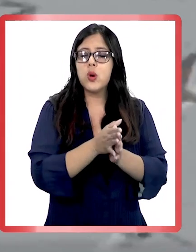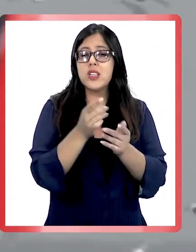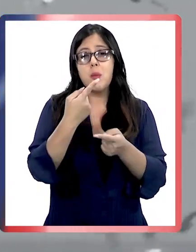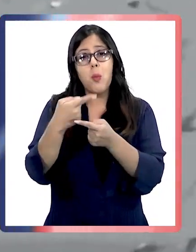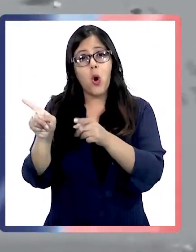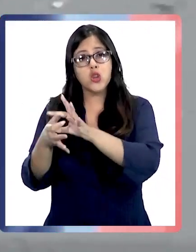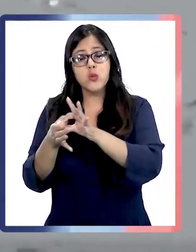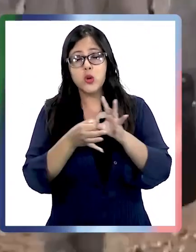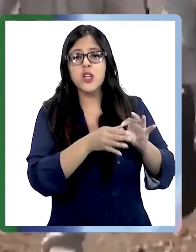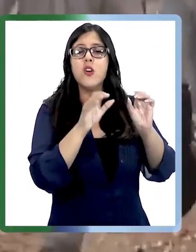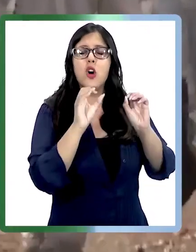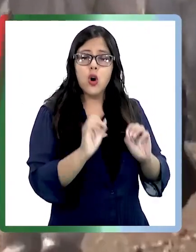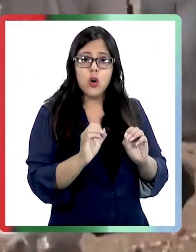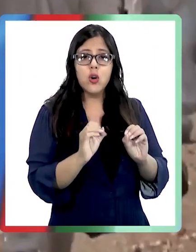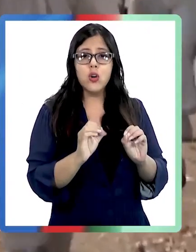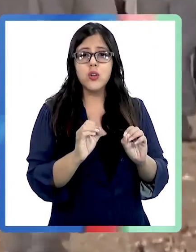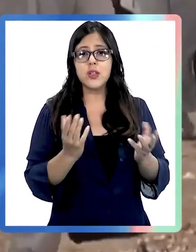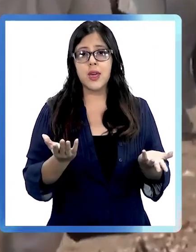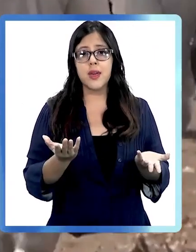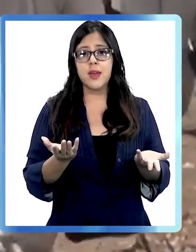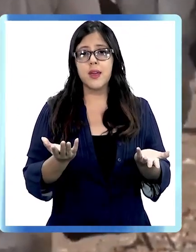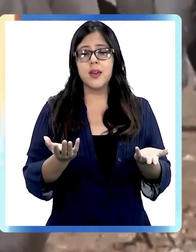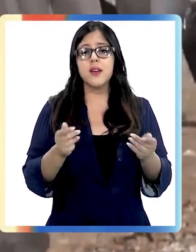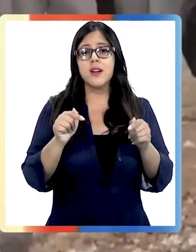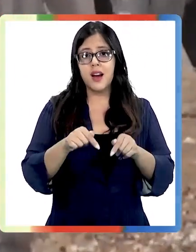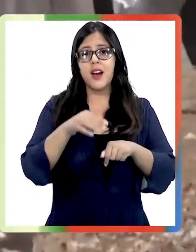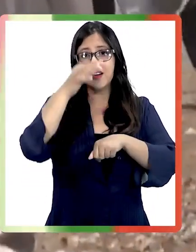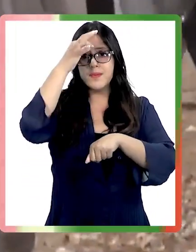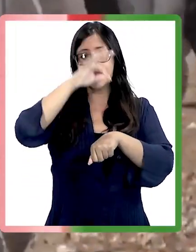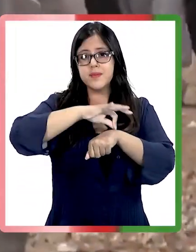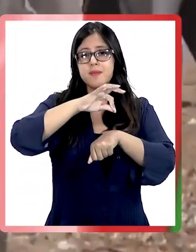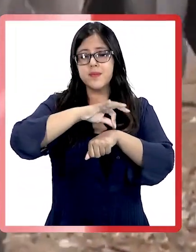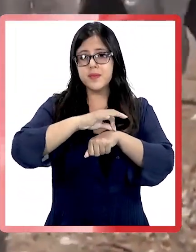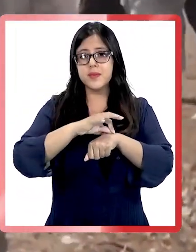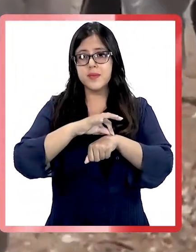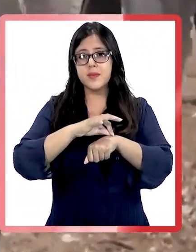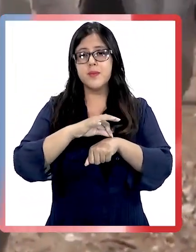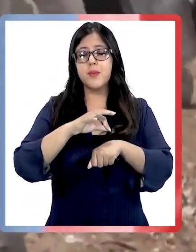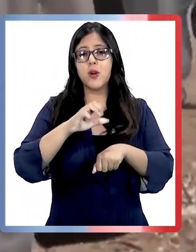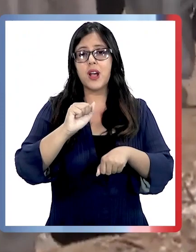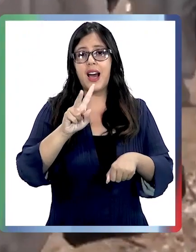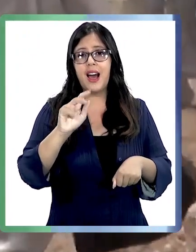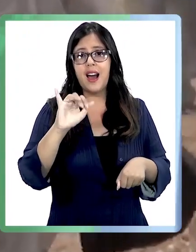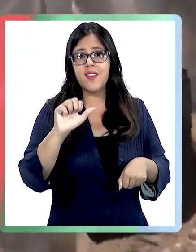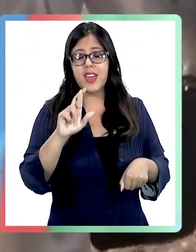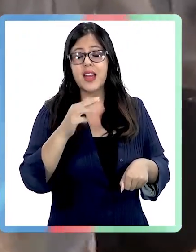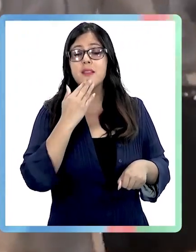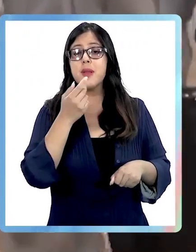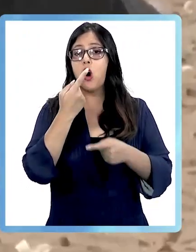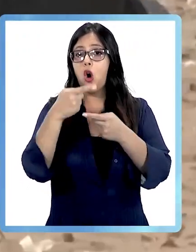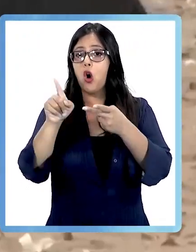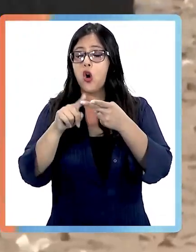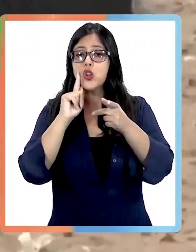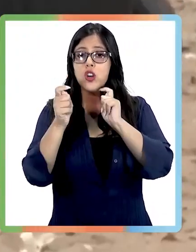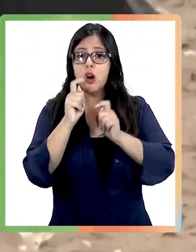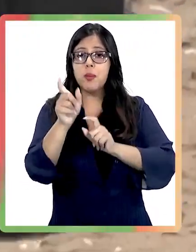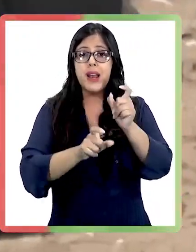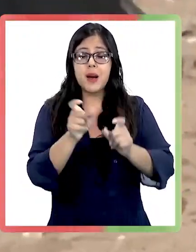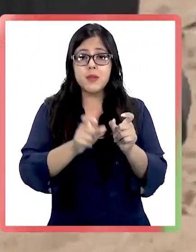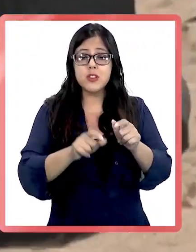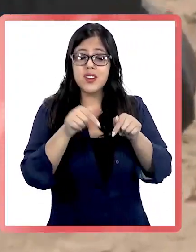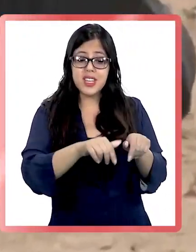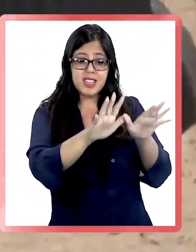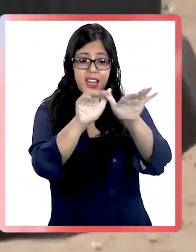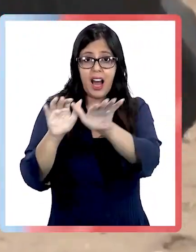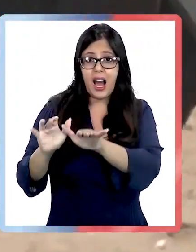muerte por cualquier otra causa o efectivamente es parte de las especies afectadas por la gripe aviar. Y también el otro riesgo que hay para seres humanos